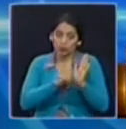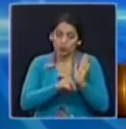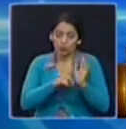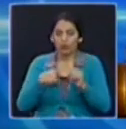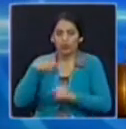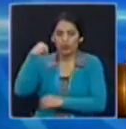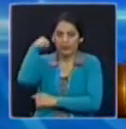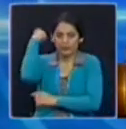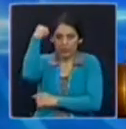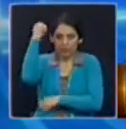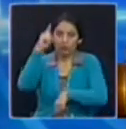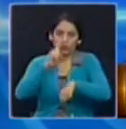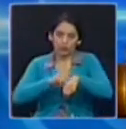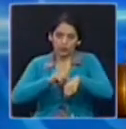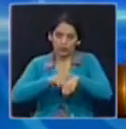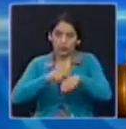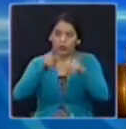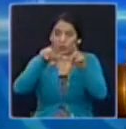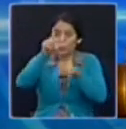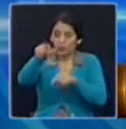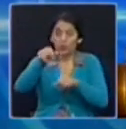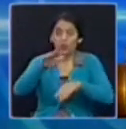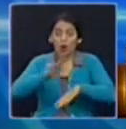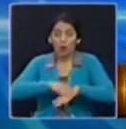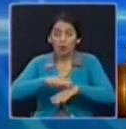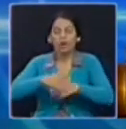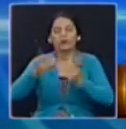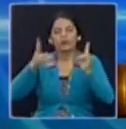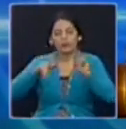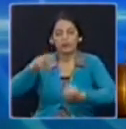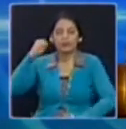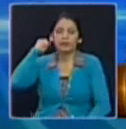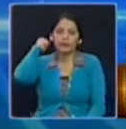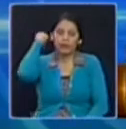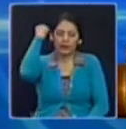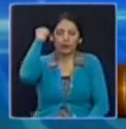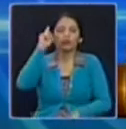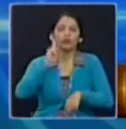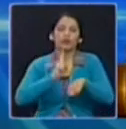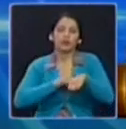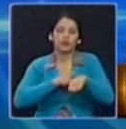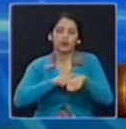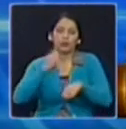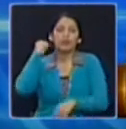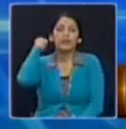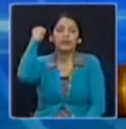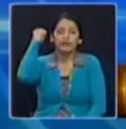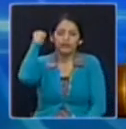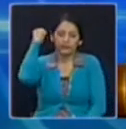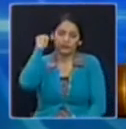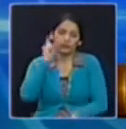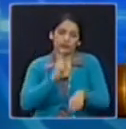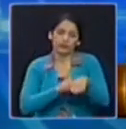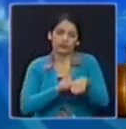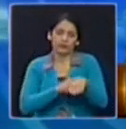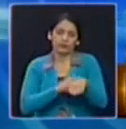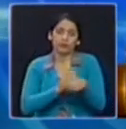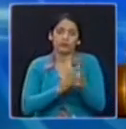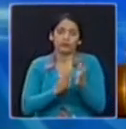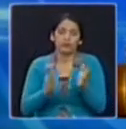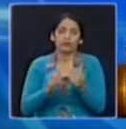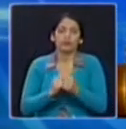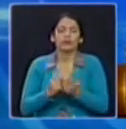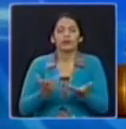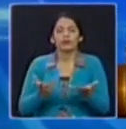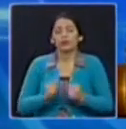de hacer uso del tiempo que dice la ley para poder presentar las pruebas que acusan y